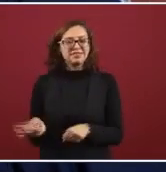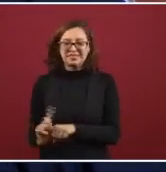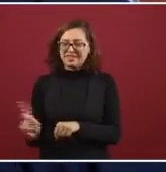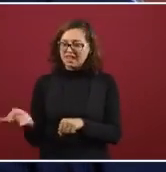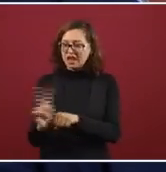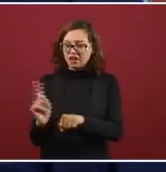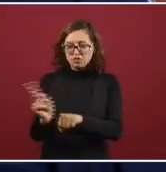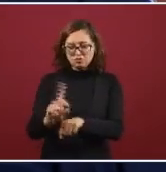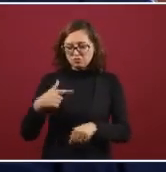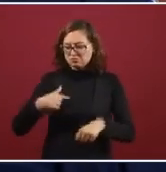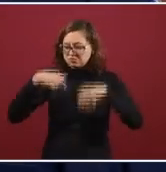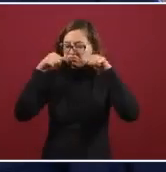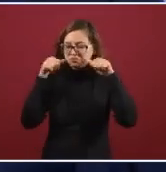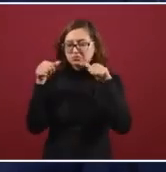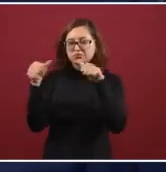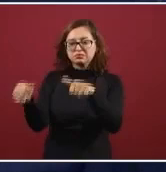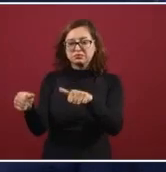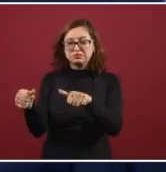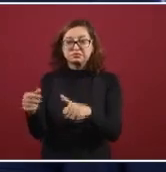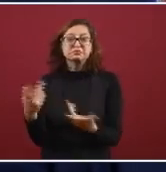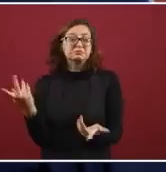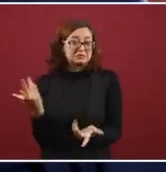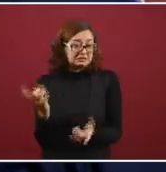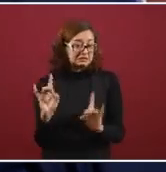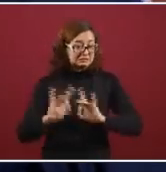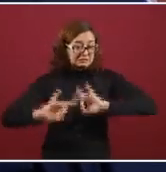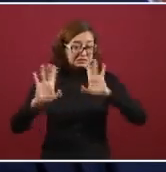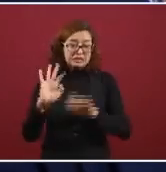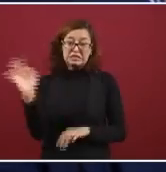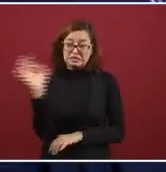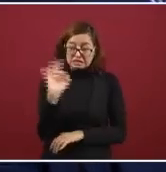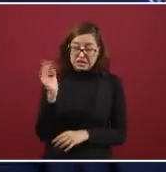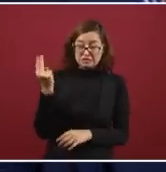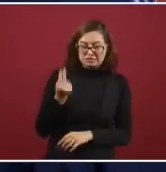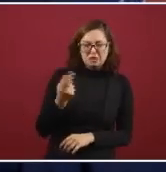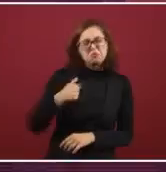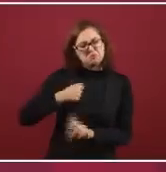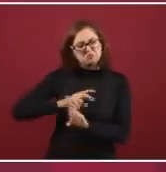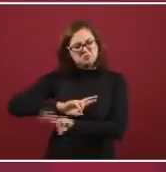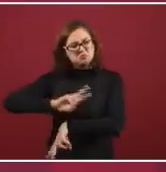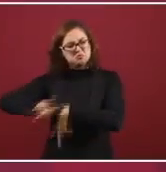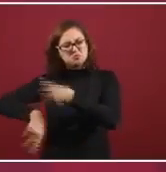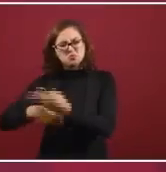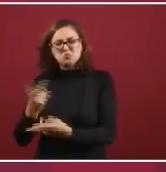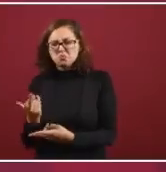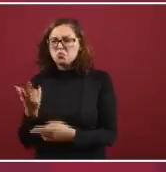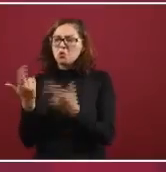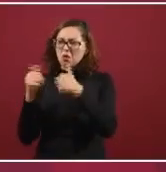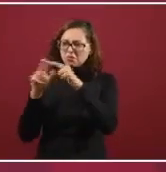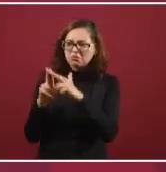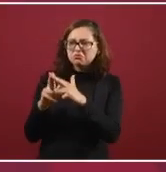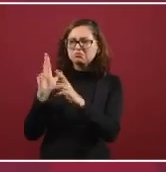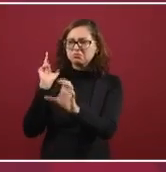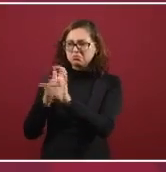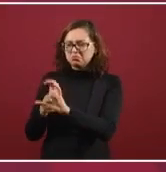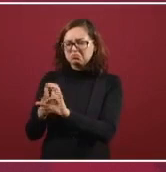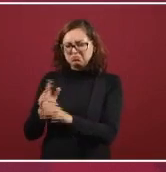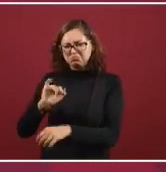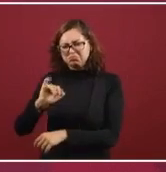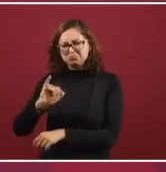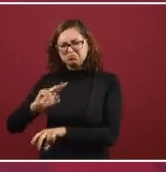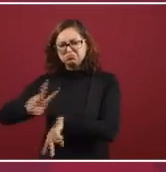días. Si hace falta, asistiría a un albergue,